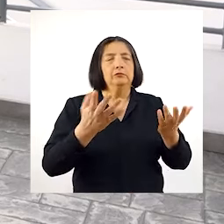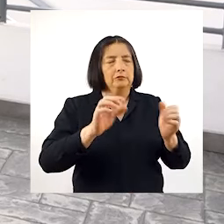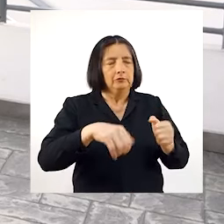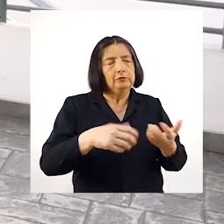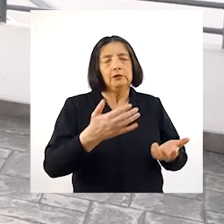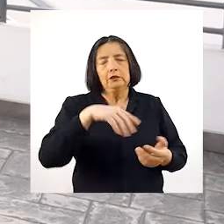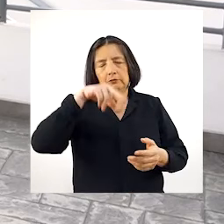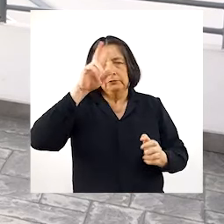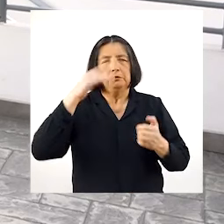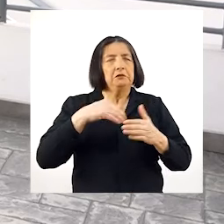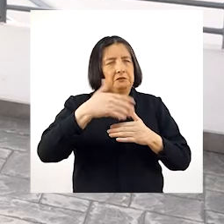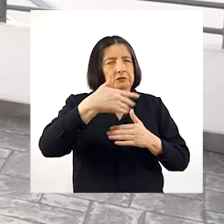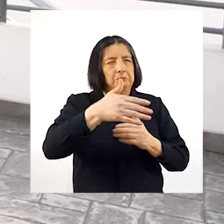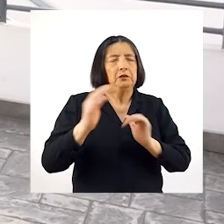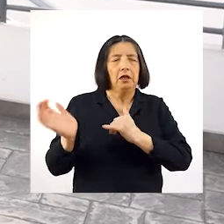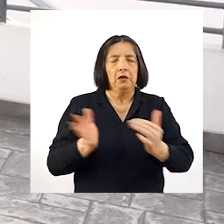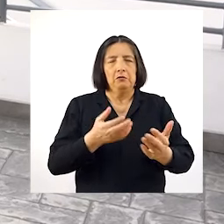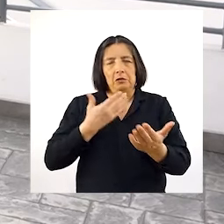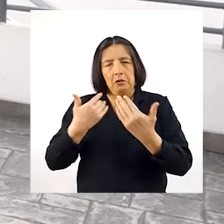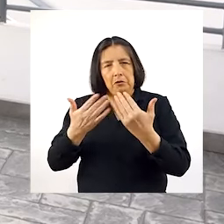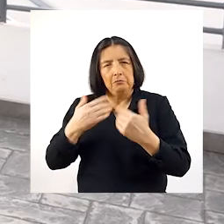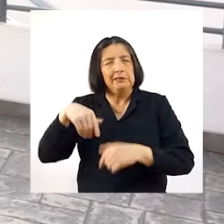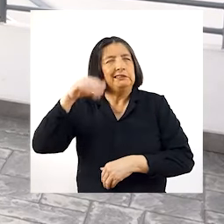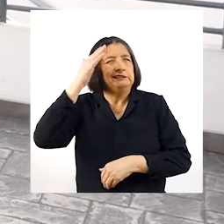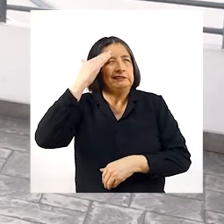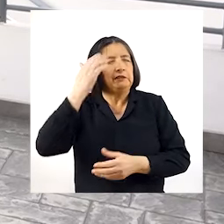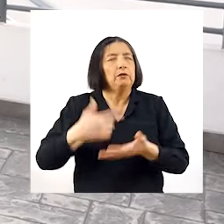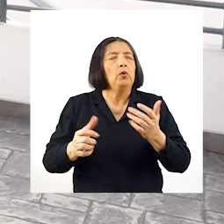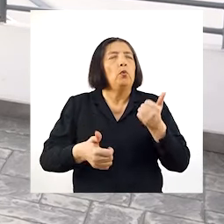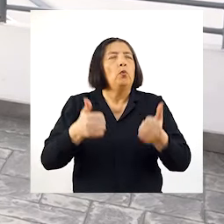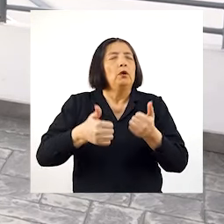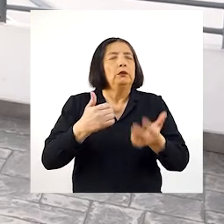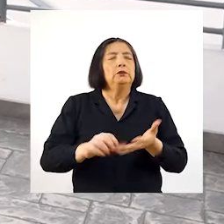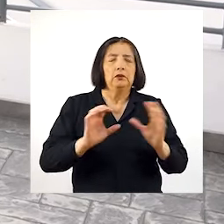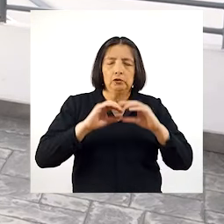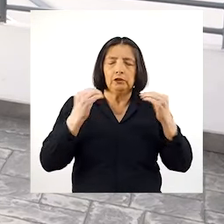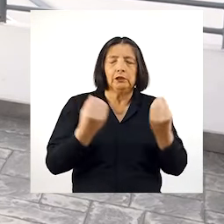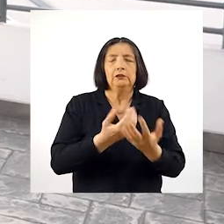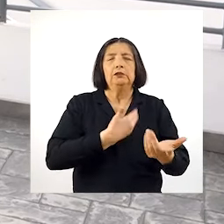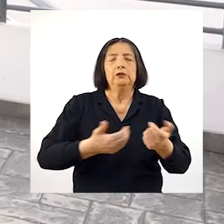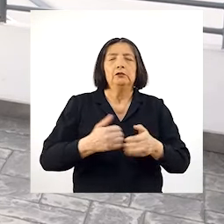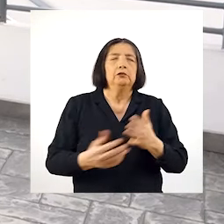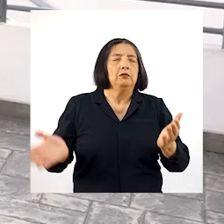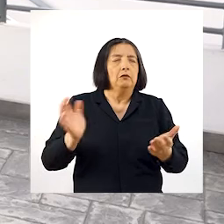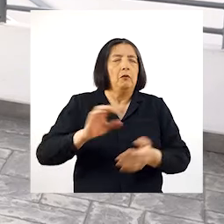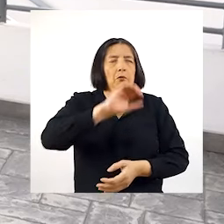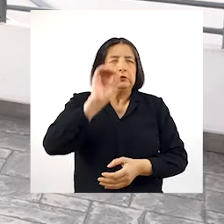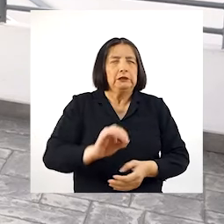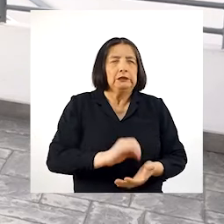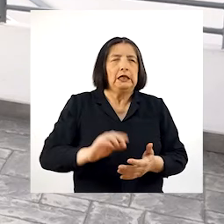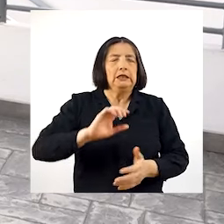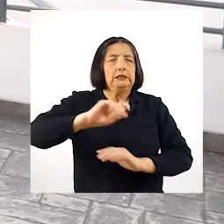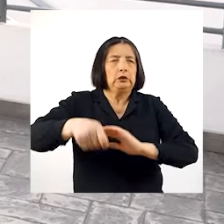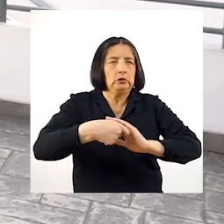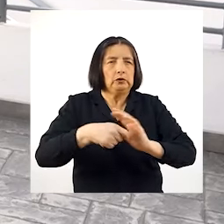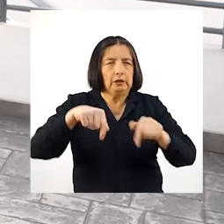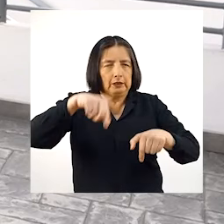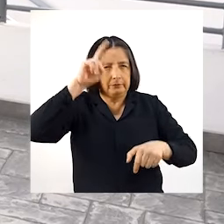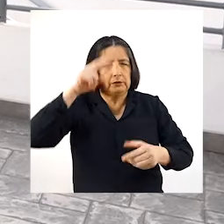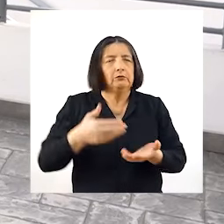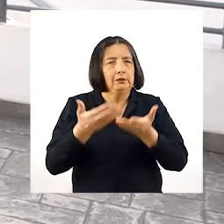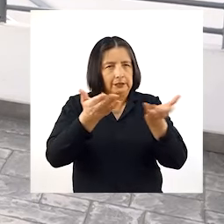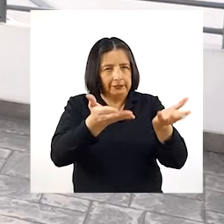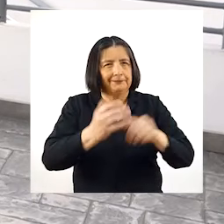este informe más adelante, ahora veamos una entrevista para conocer cuáles son las entidades públicas con mayor índice de corrupción en el país.